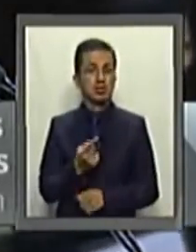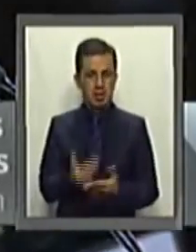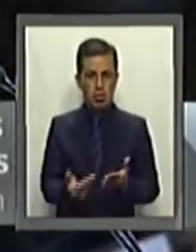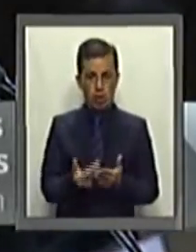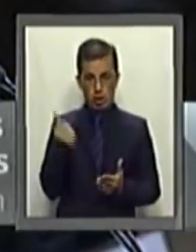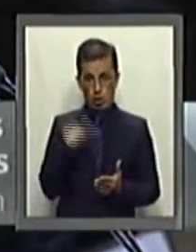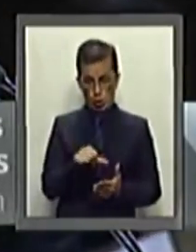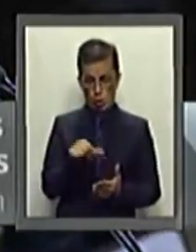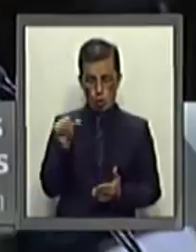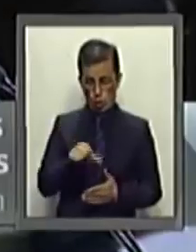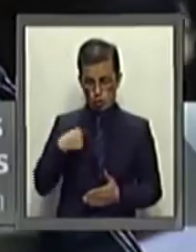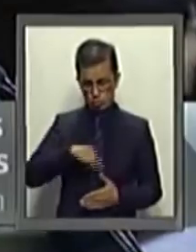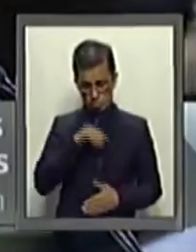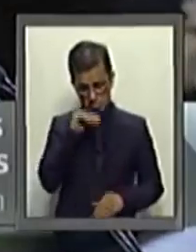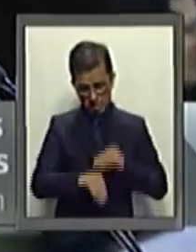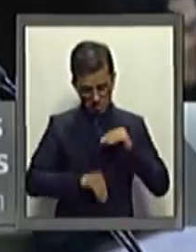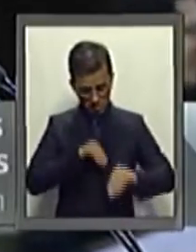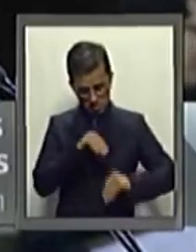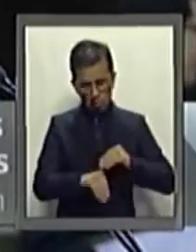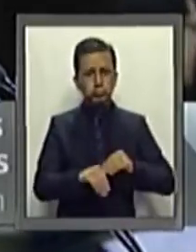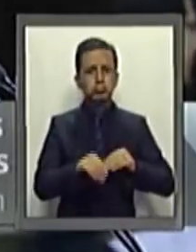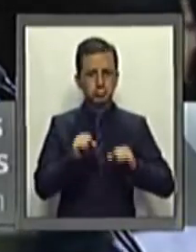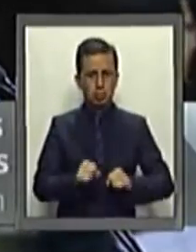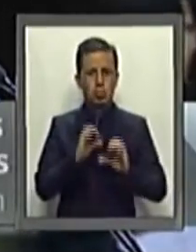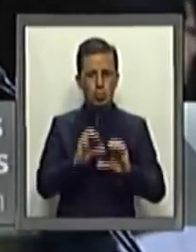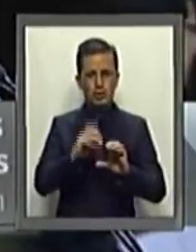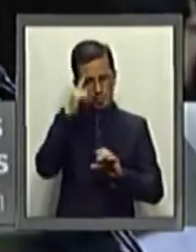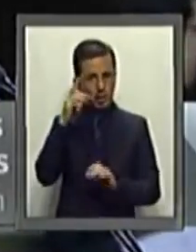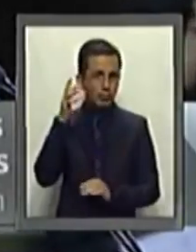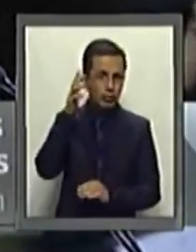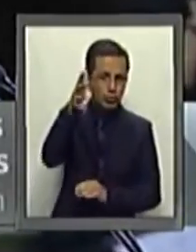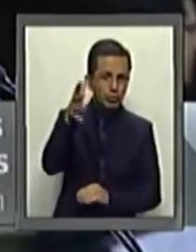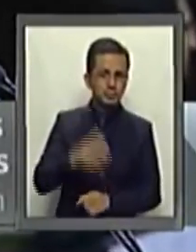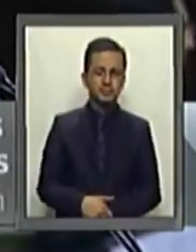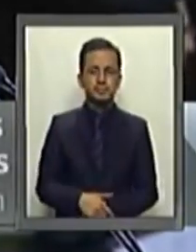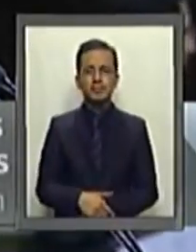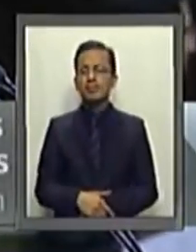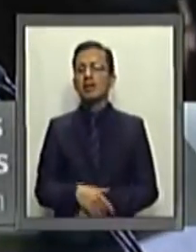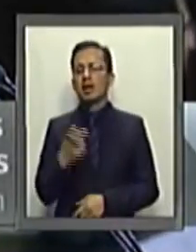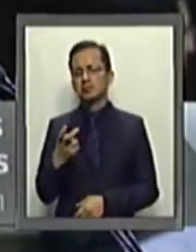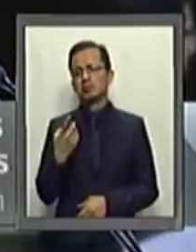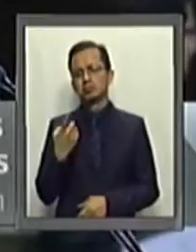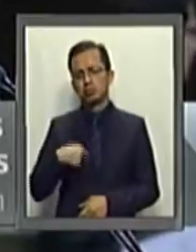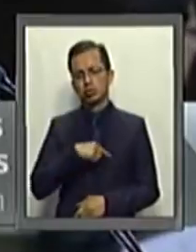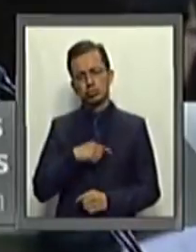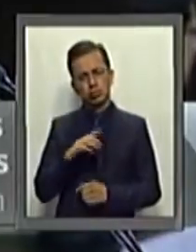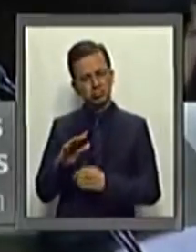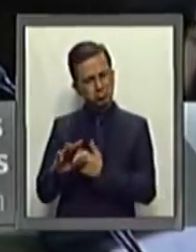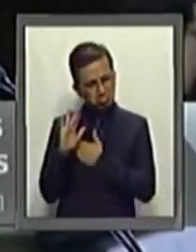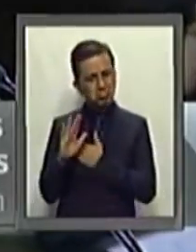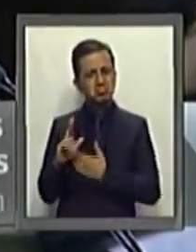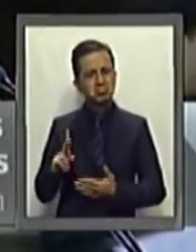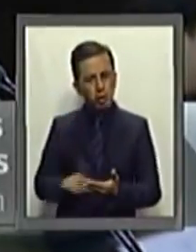estamos construyendo hoy y por lo que está por venir. Con esto, refrendamos nuestro compromiso de construir